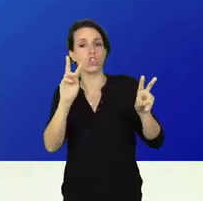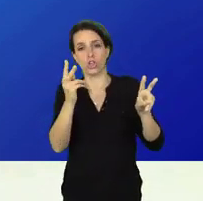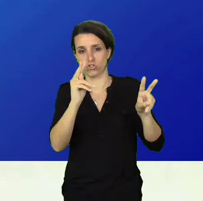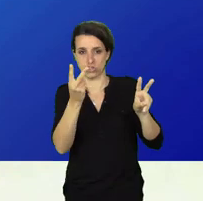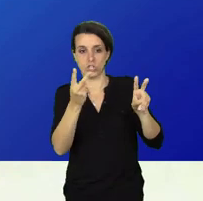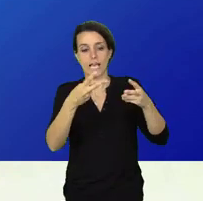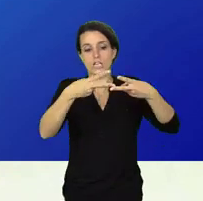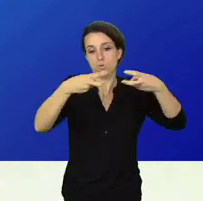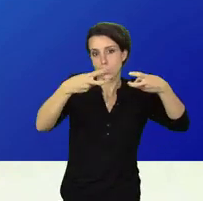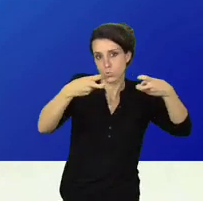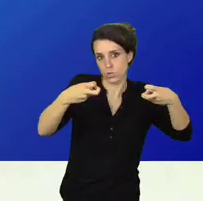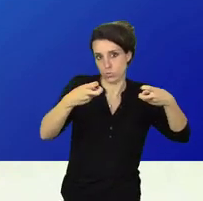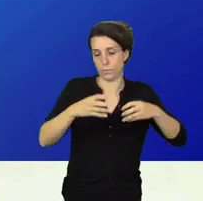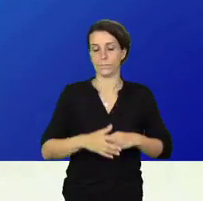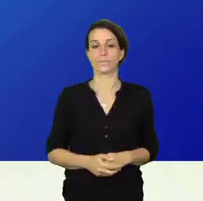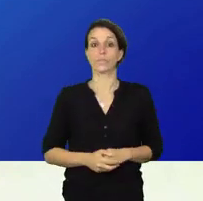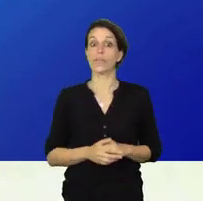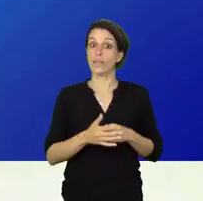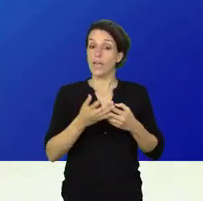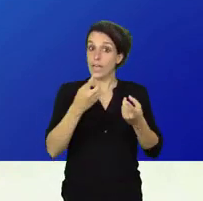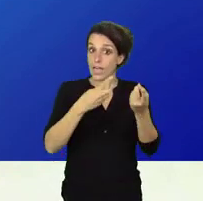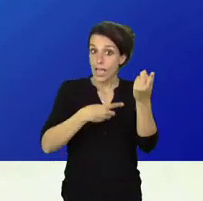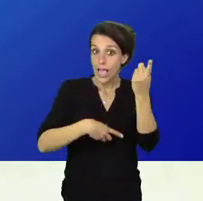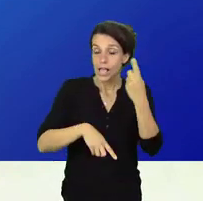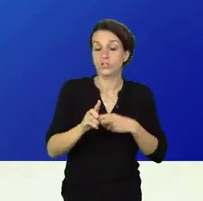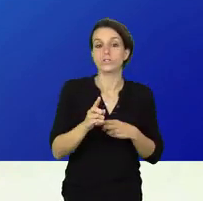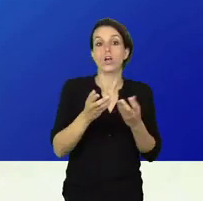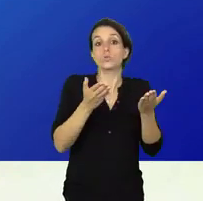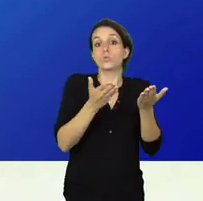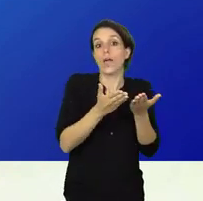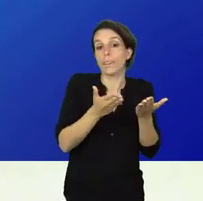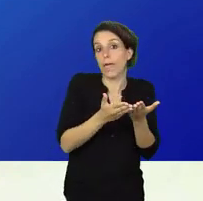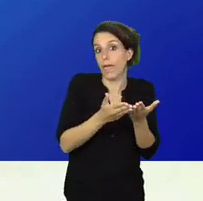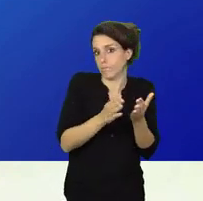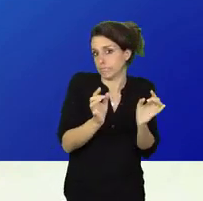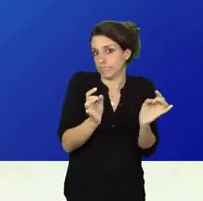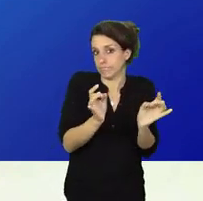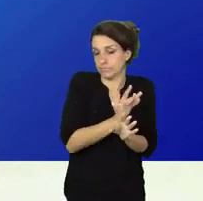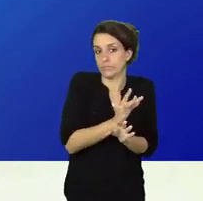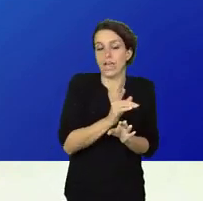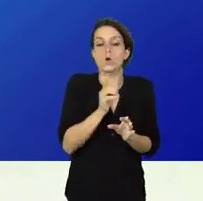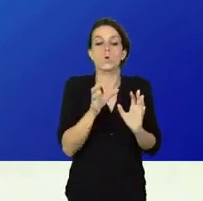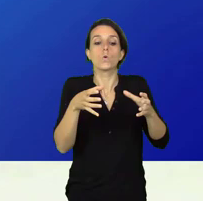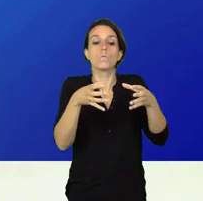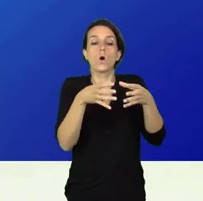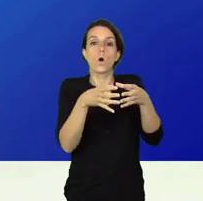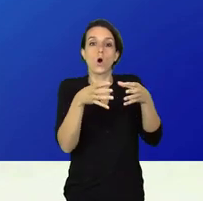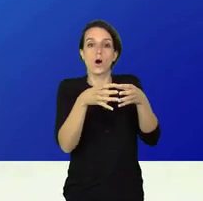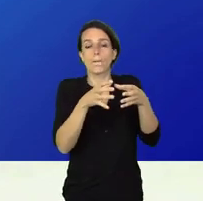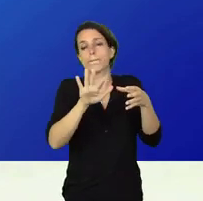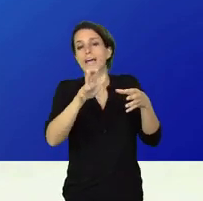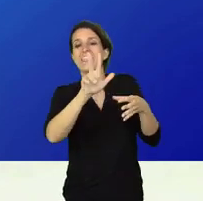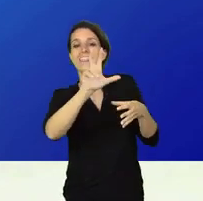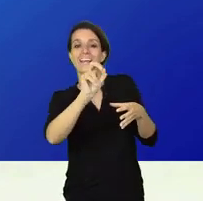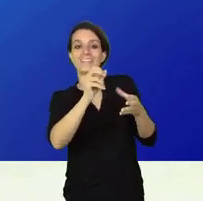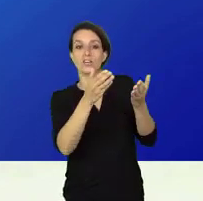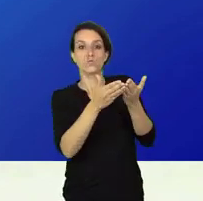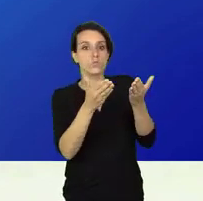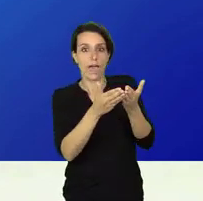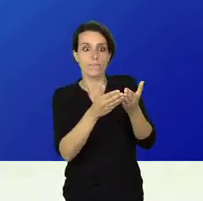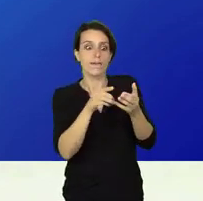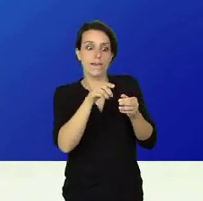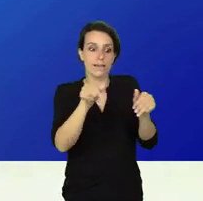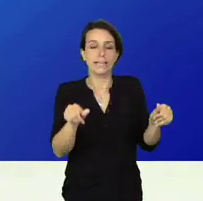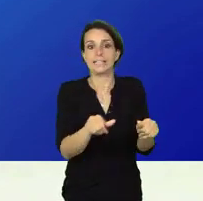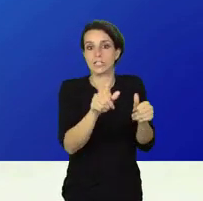al subtitulado descriptivo. En ese caso, hubo un grupo, digamos, de unos 30 estudiantes